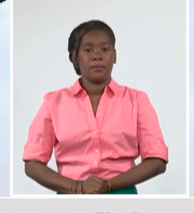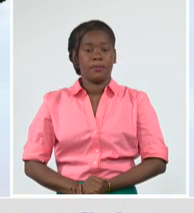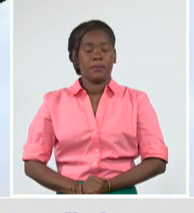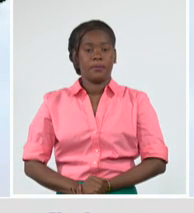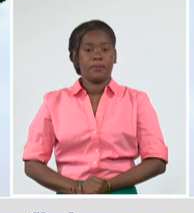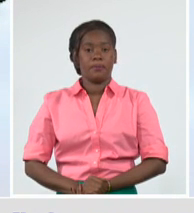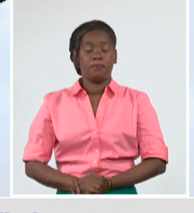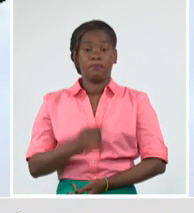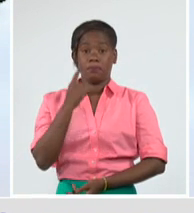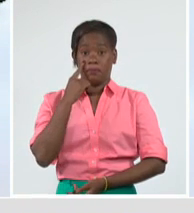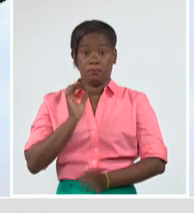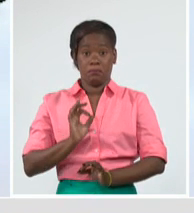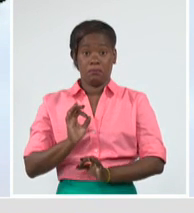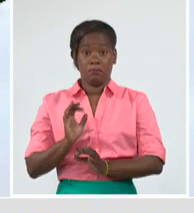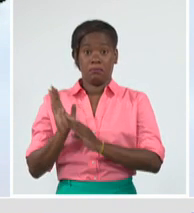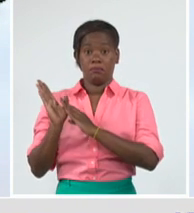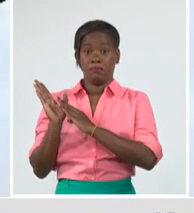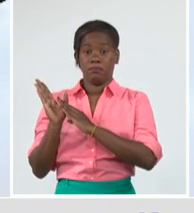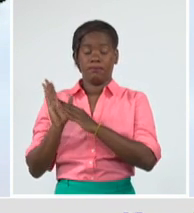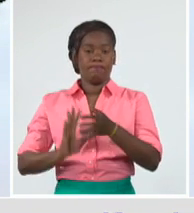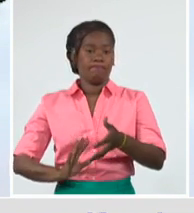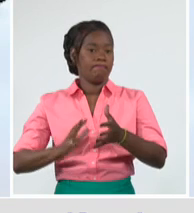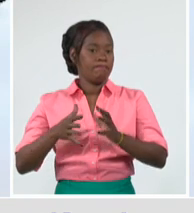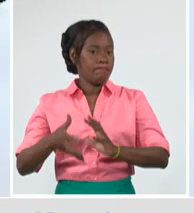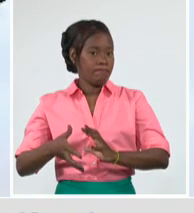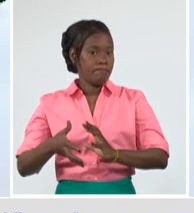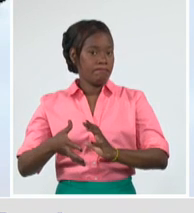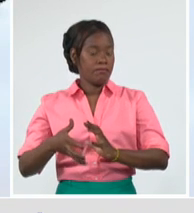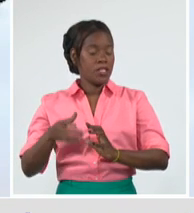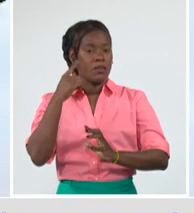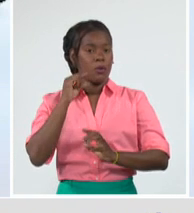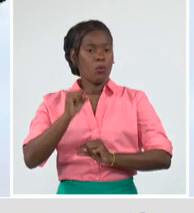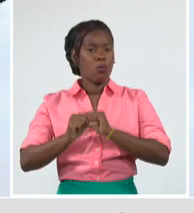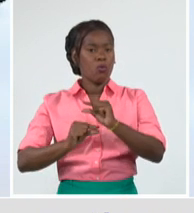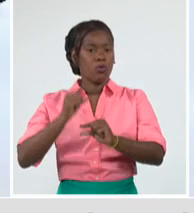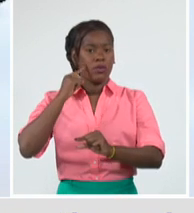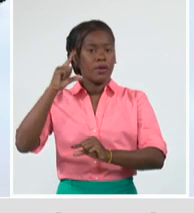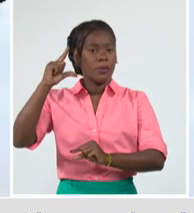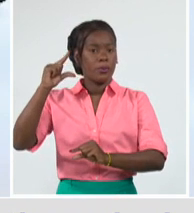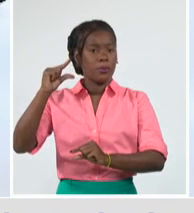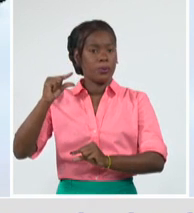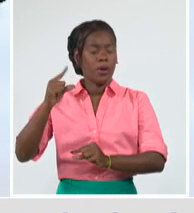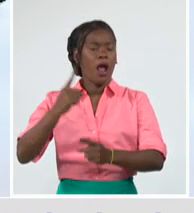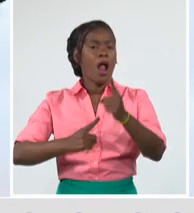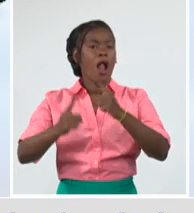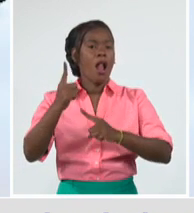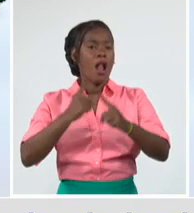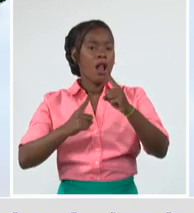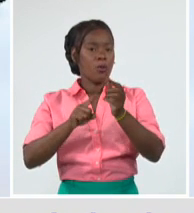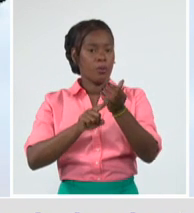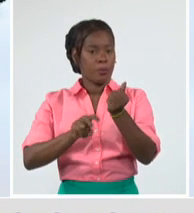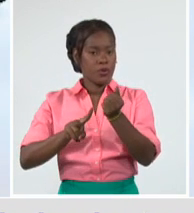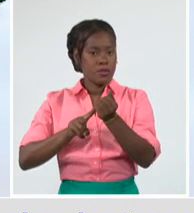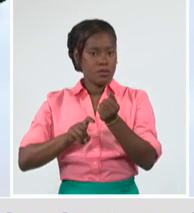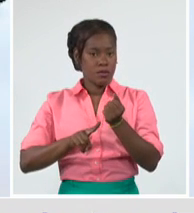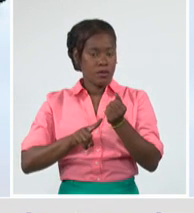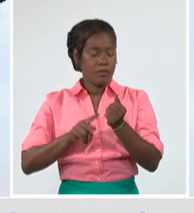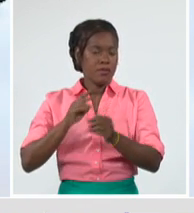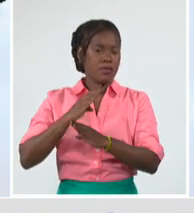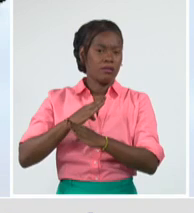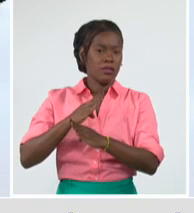ve todavía complejo, aunque con una disminución en algunos de los casos. Sobre todo Santiago de